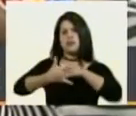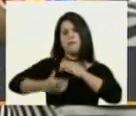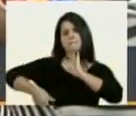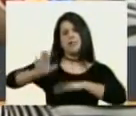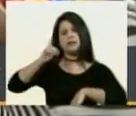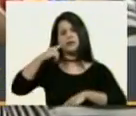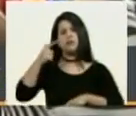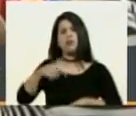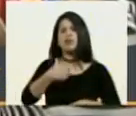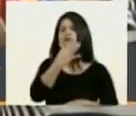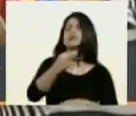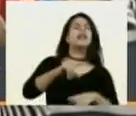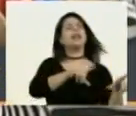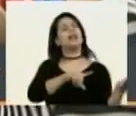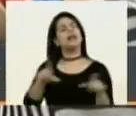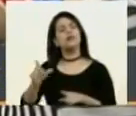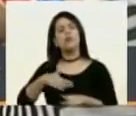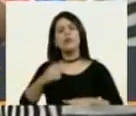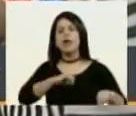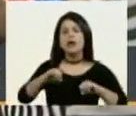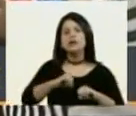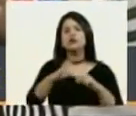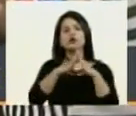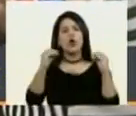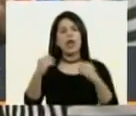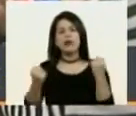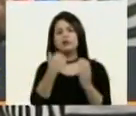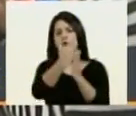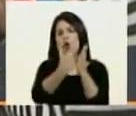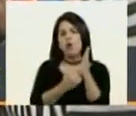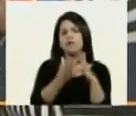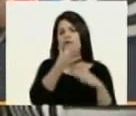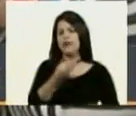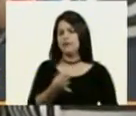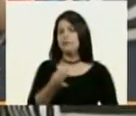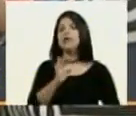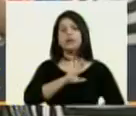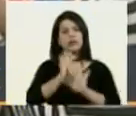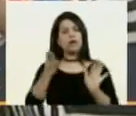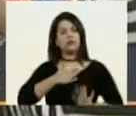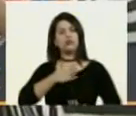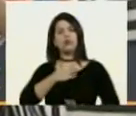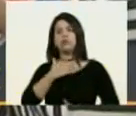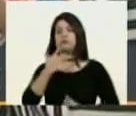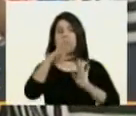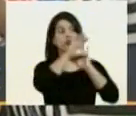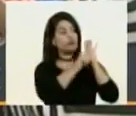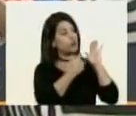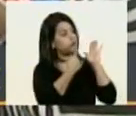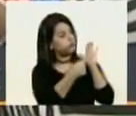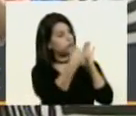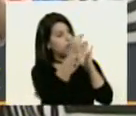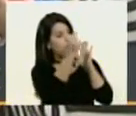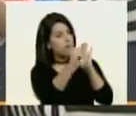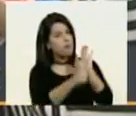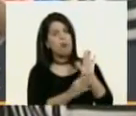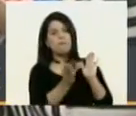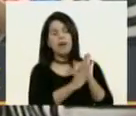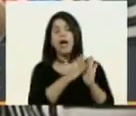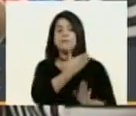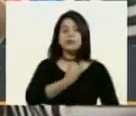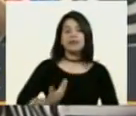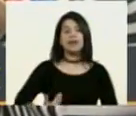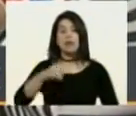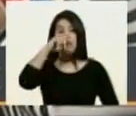listo para ejecutar acciones de ese tipo. Y nosotros estamos cumpliendo lo que dice la Constitución y la ley. El presidente presenta la propuesta, el